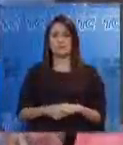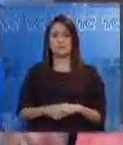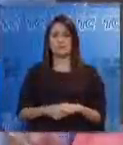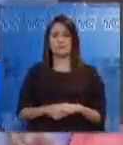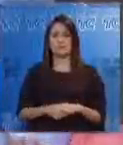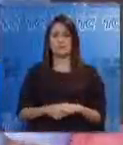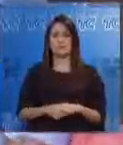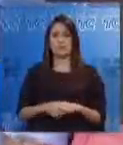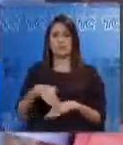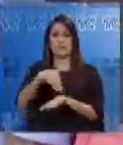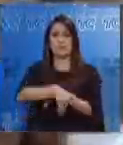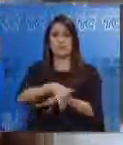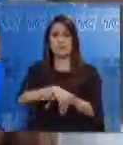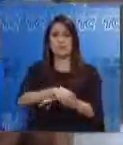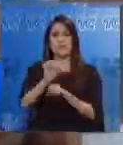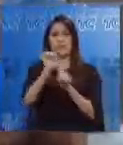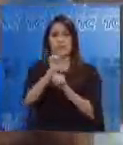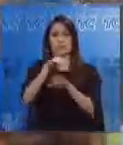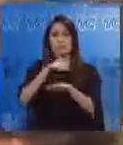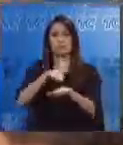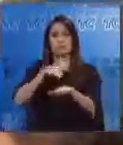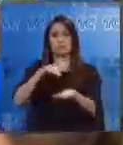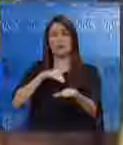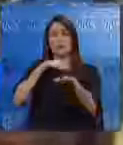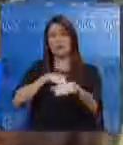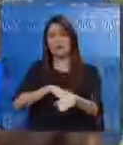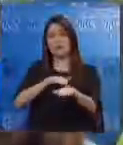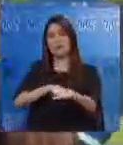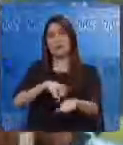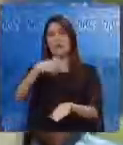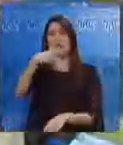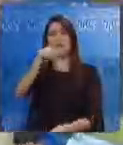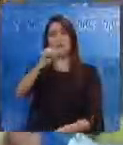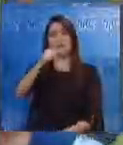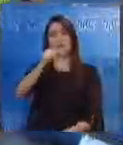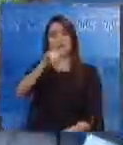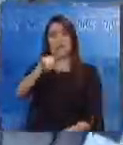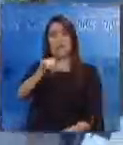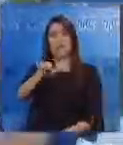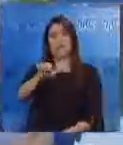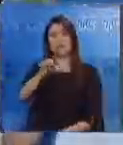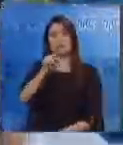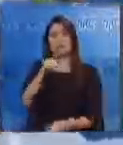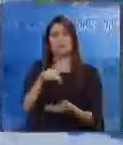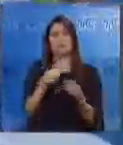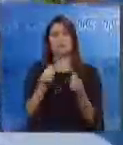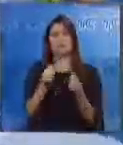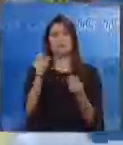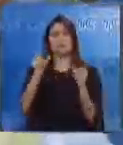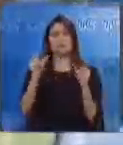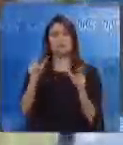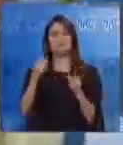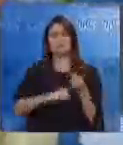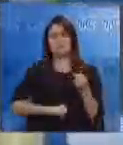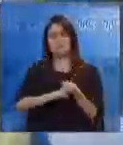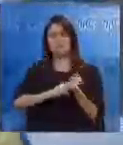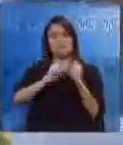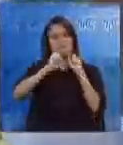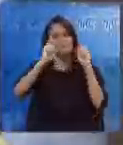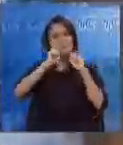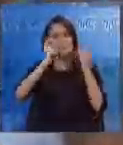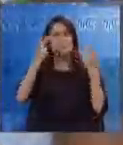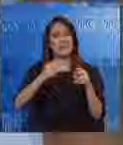en la tarde la caravana se trasladó hasta el cantón pasaje donde saludó con la ciudadanía que muy entusiasta demostraba el apoyo hacia el candidato